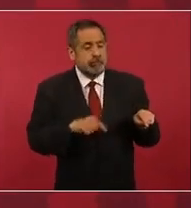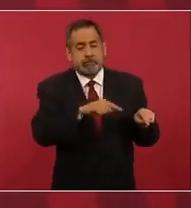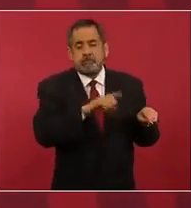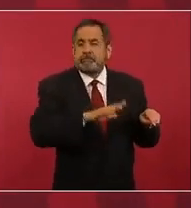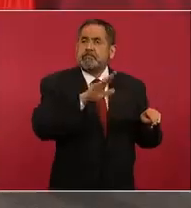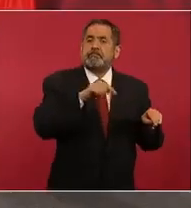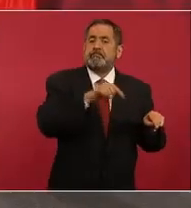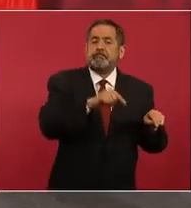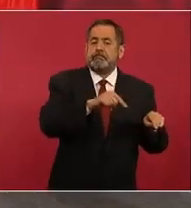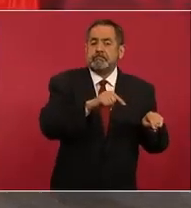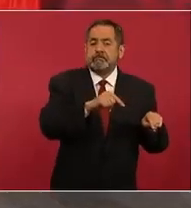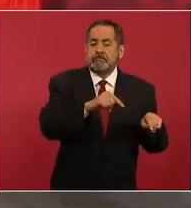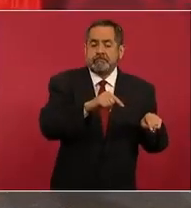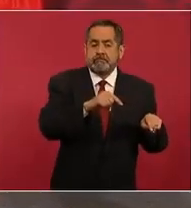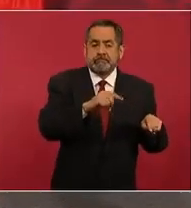parecían